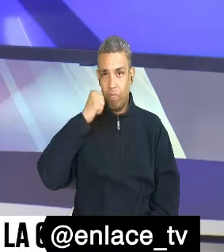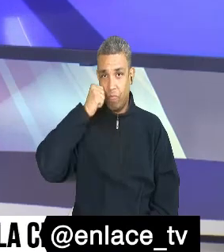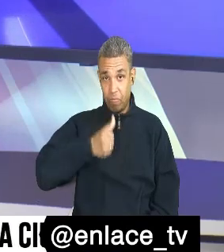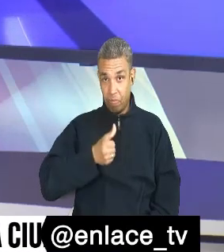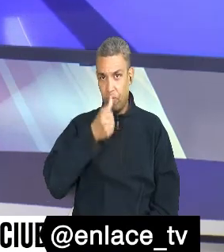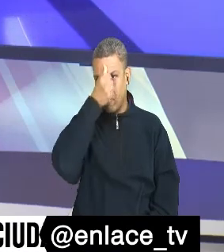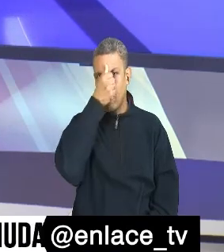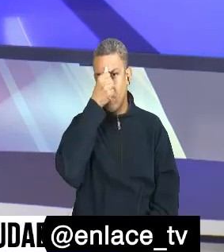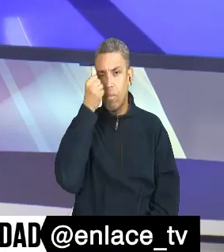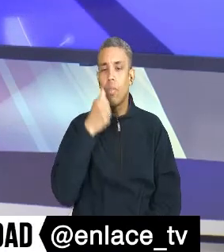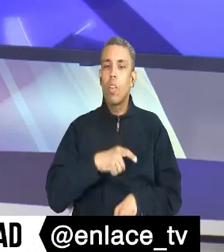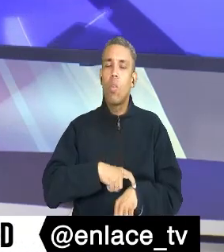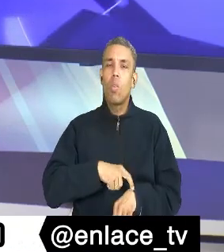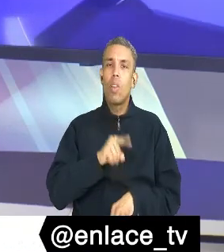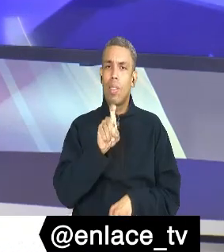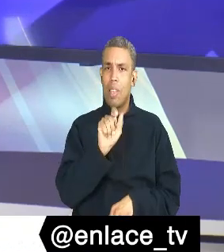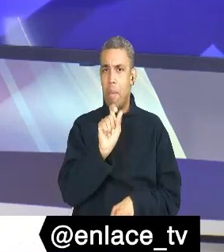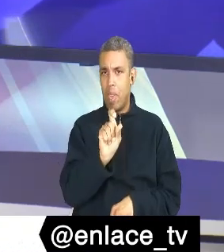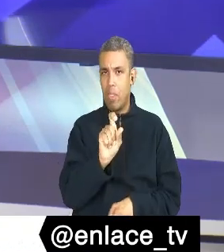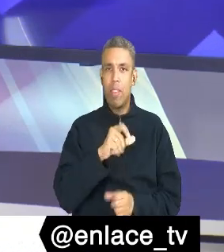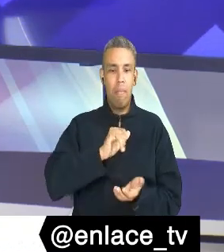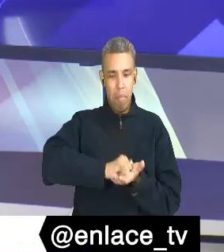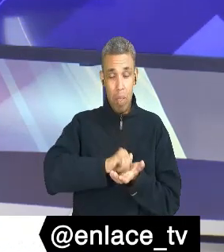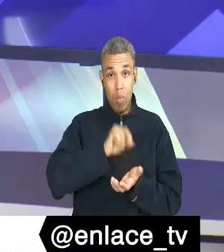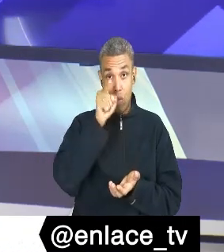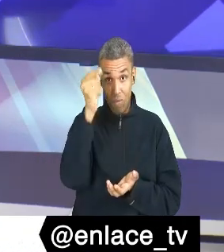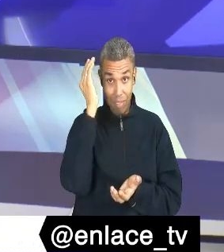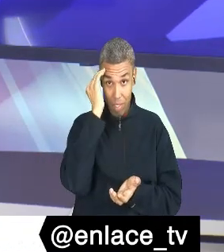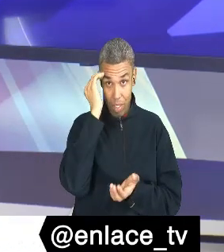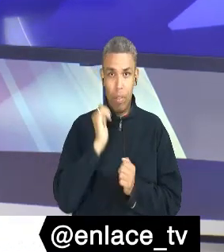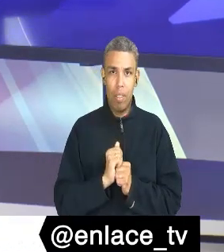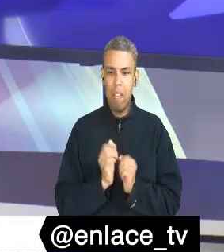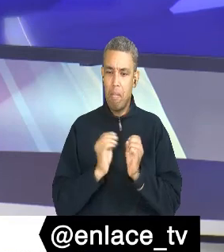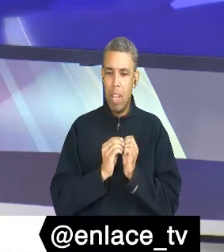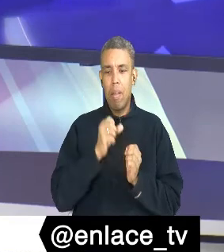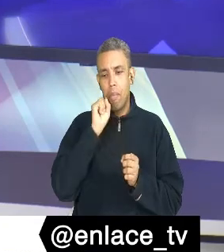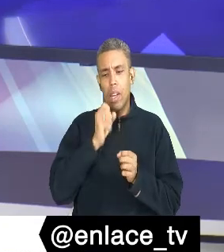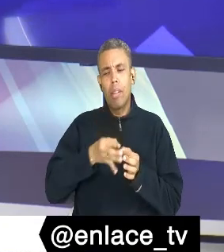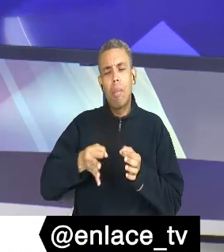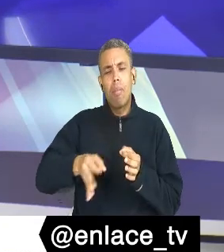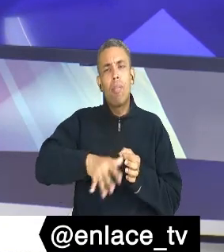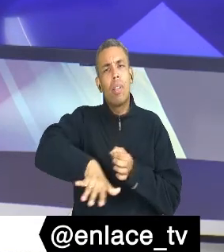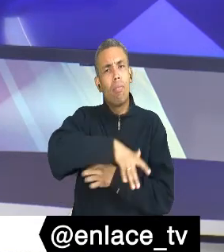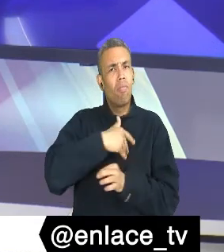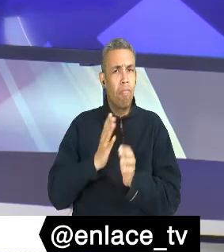esperamos de nuevo muy puntuales, ya saben, 6:30 en punto de la tarde en una emisión más de Enlace